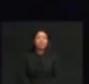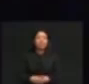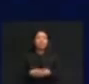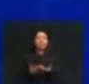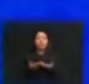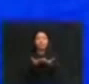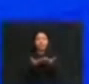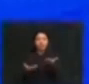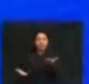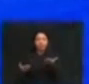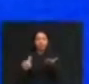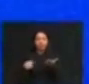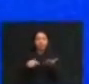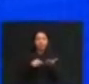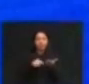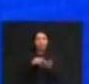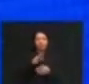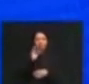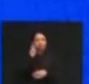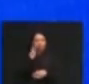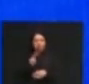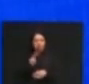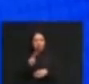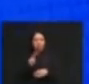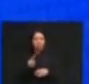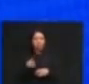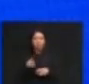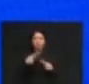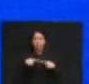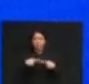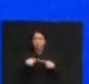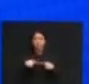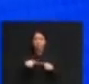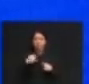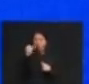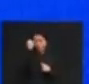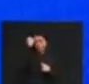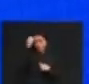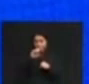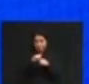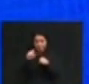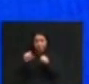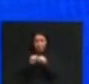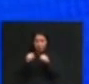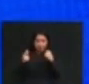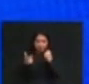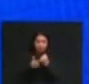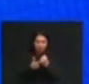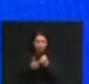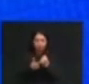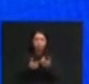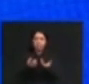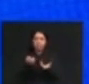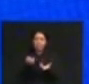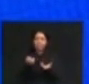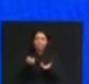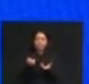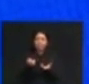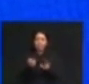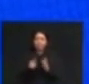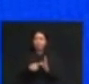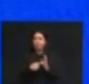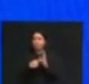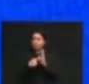Ahora conozcamos más de los ganadores de la categoría Emprendimiento Social, la cual está dirigida a sólidas organizaciones